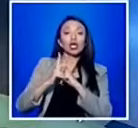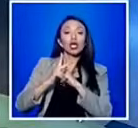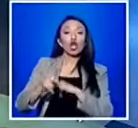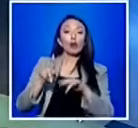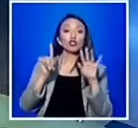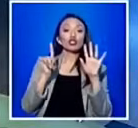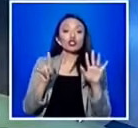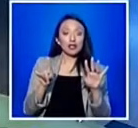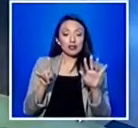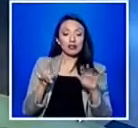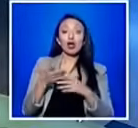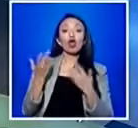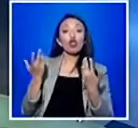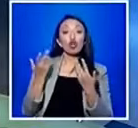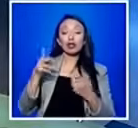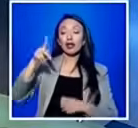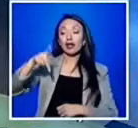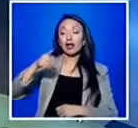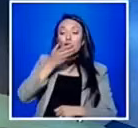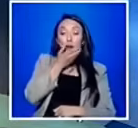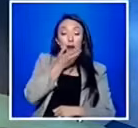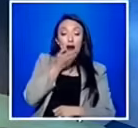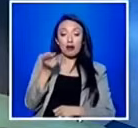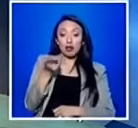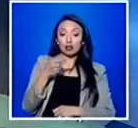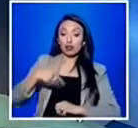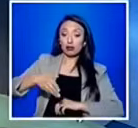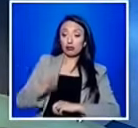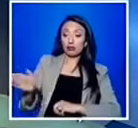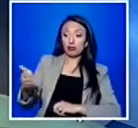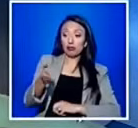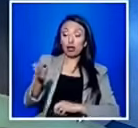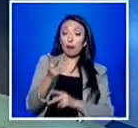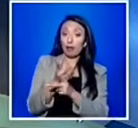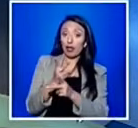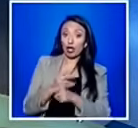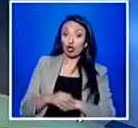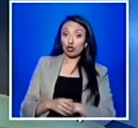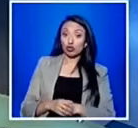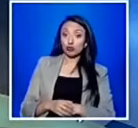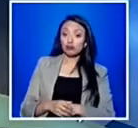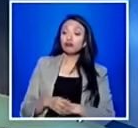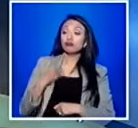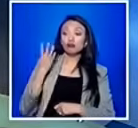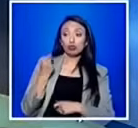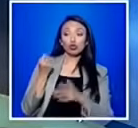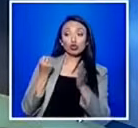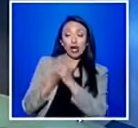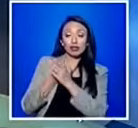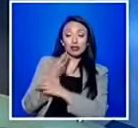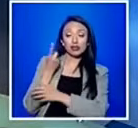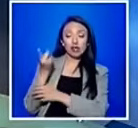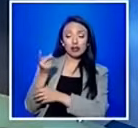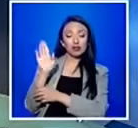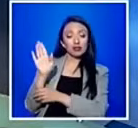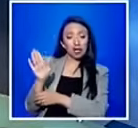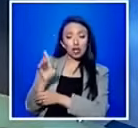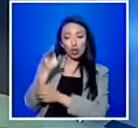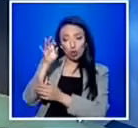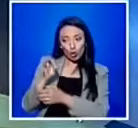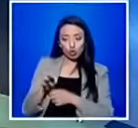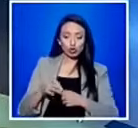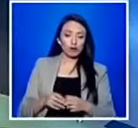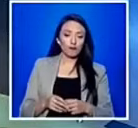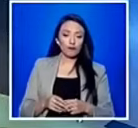la vía Pifo-Papayacta, que sí, Andrea, hay que decirlo, es una vía también bastante peligrosa. Sí, hemos reportado varios siniestros de tránsito precisamente en